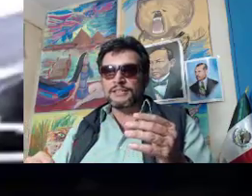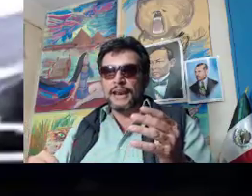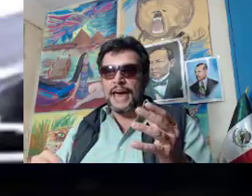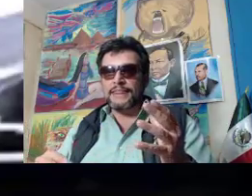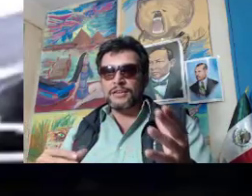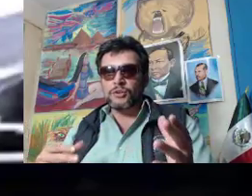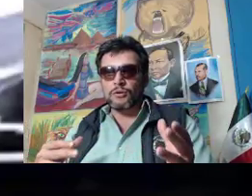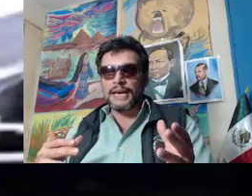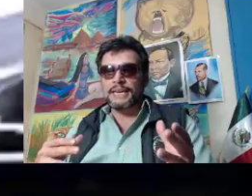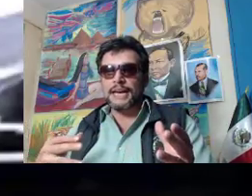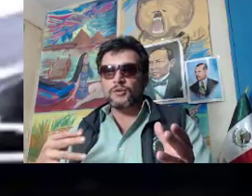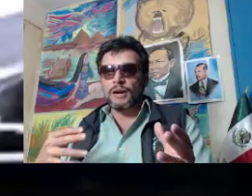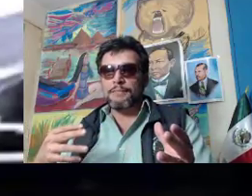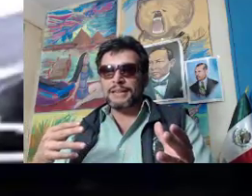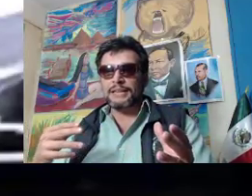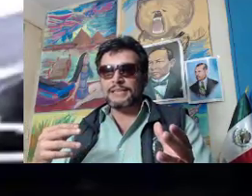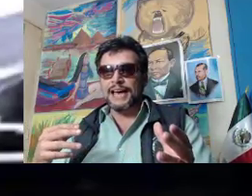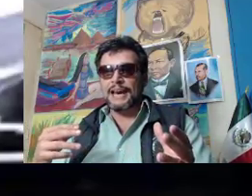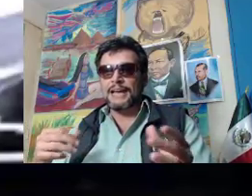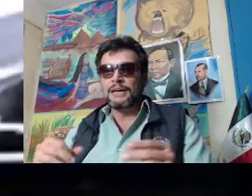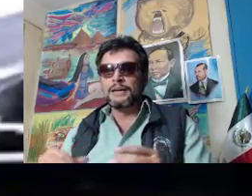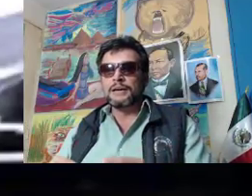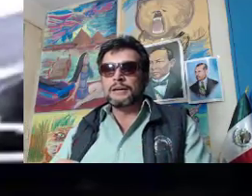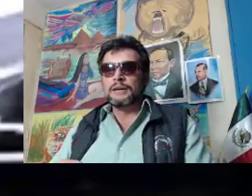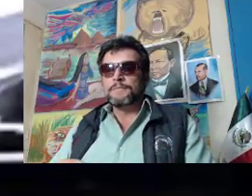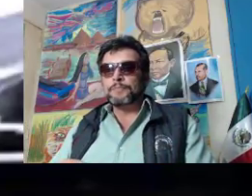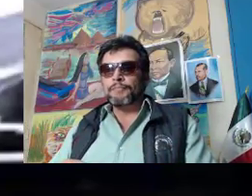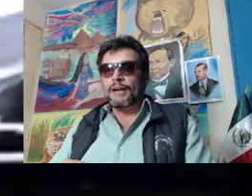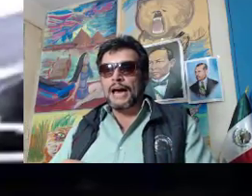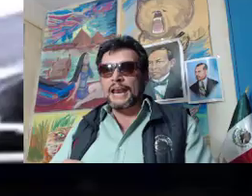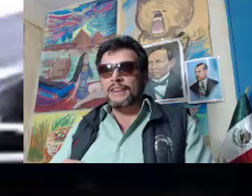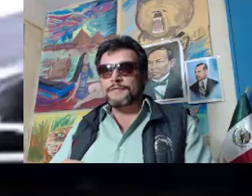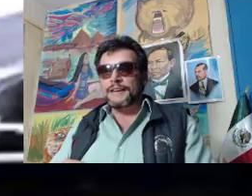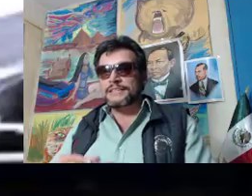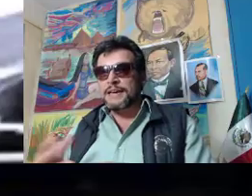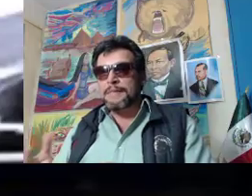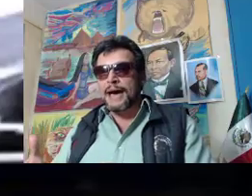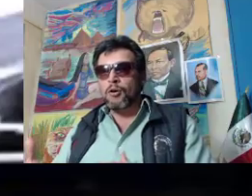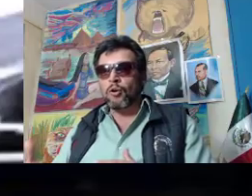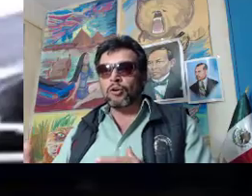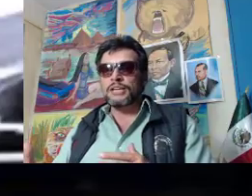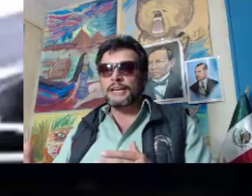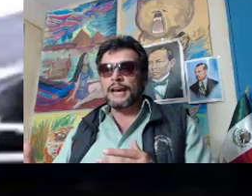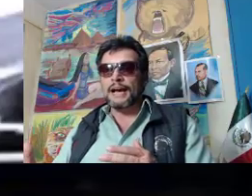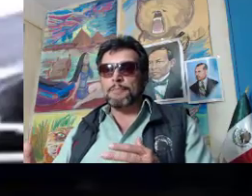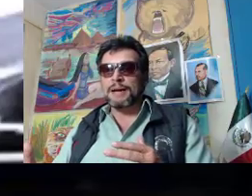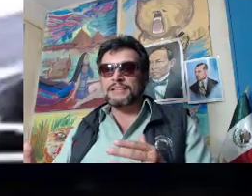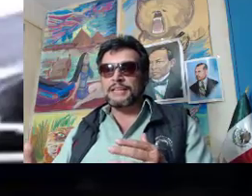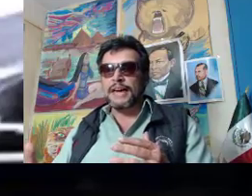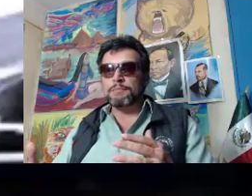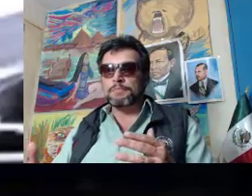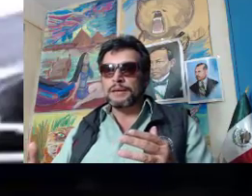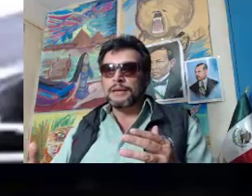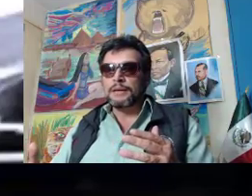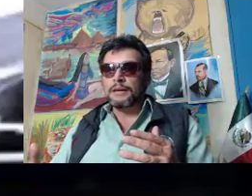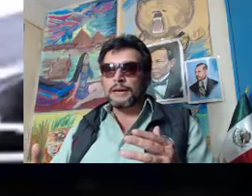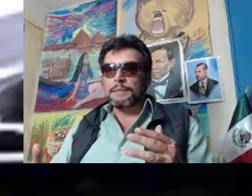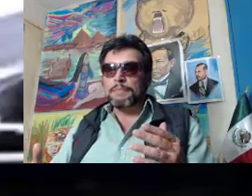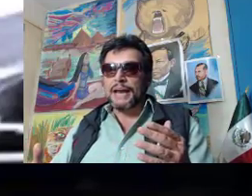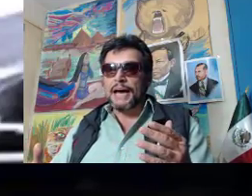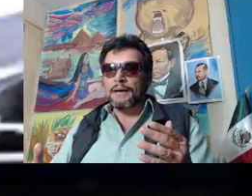de lo que se le ha dicho. Ella solamente sale a la defensiva o no tiene la capacidad